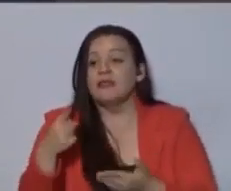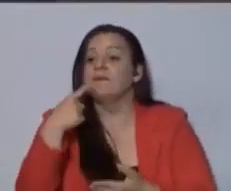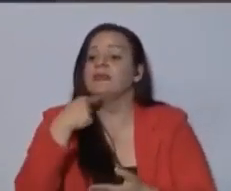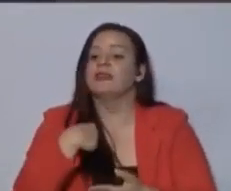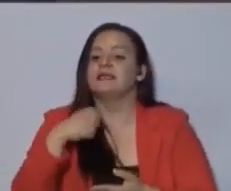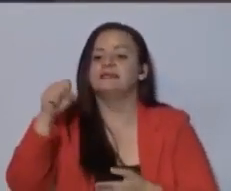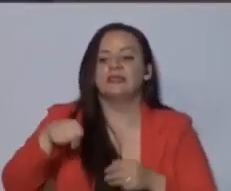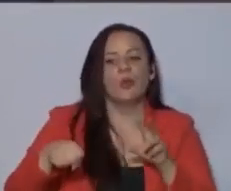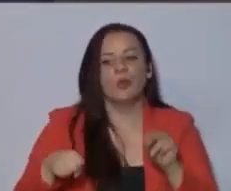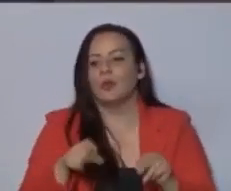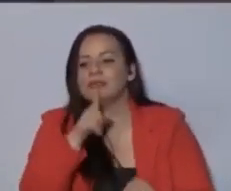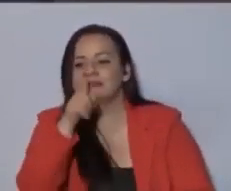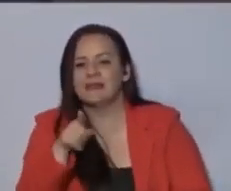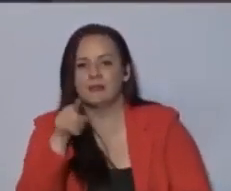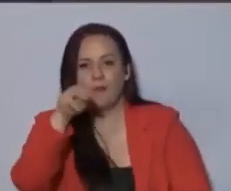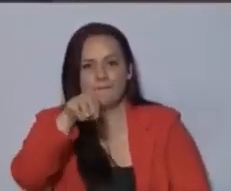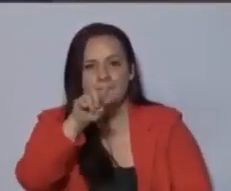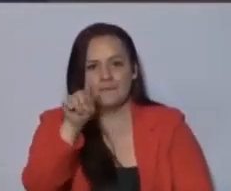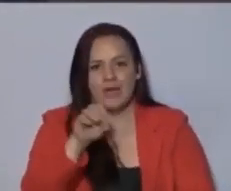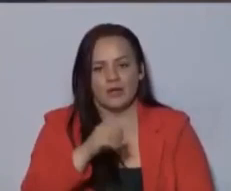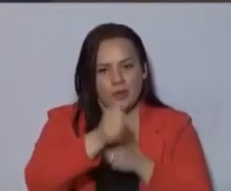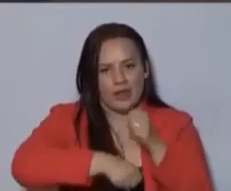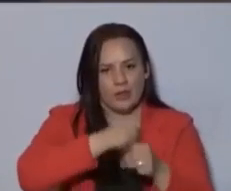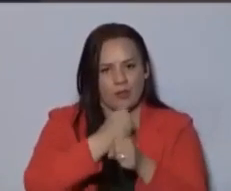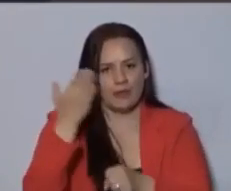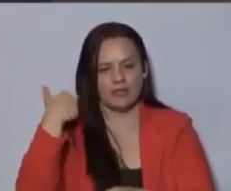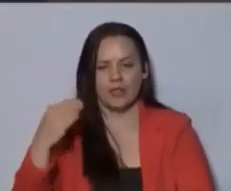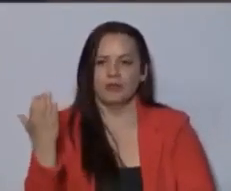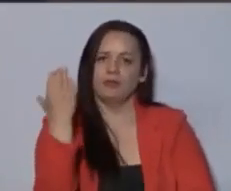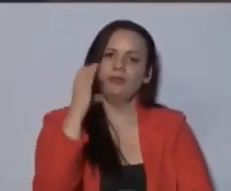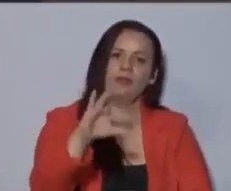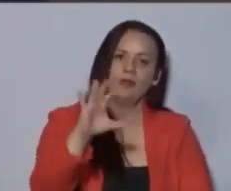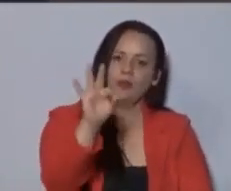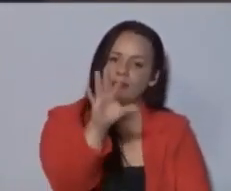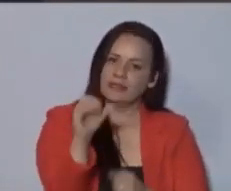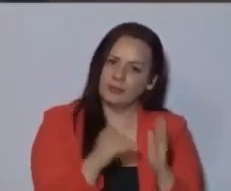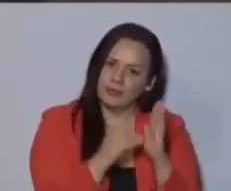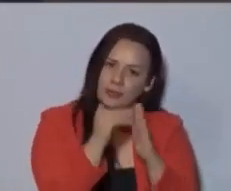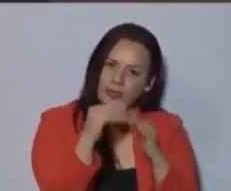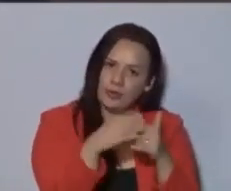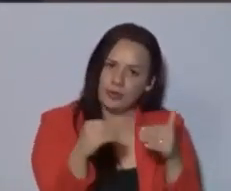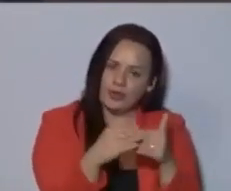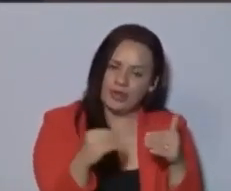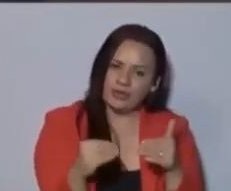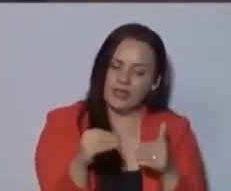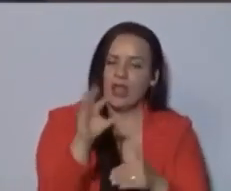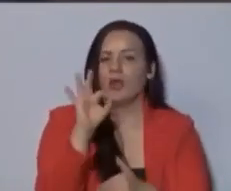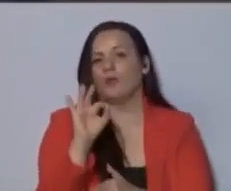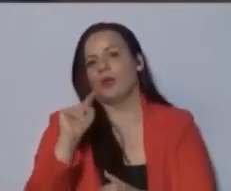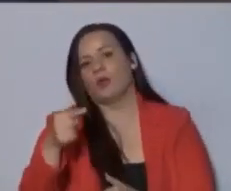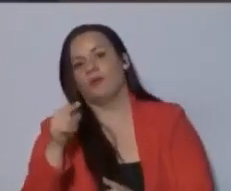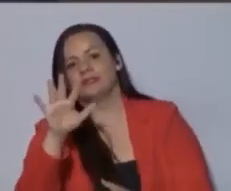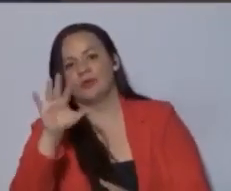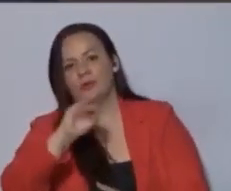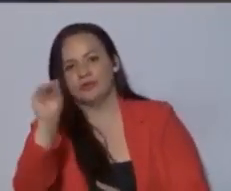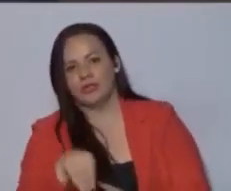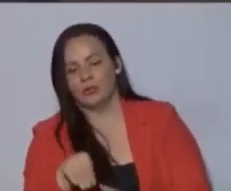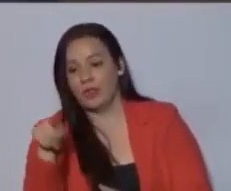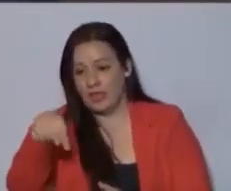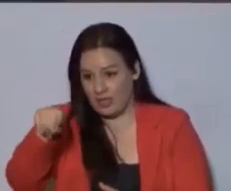si es cierto o no es cierto que en marzo del año pasado se colocaron 900 millones de dólares en dólares al 9.5% y